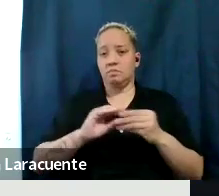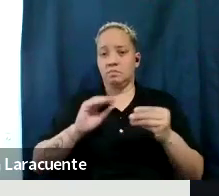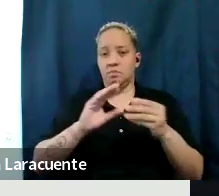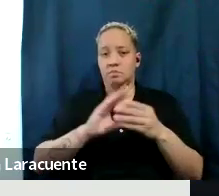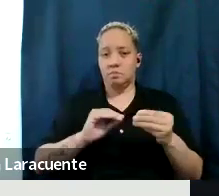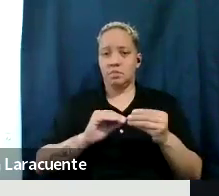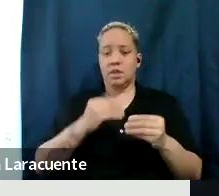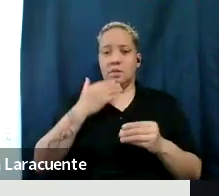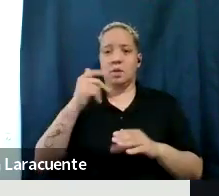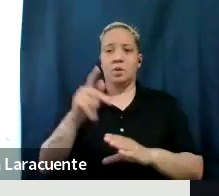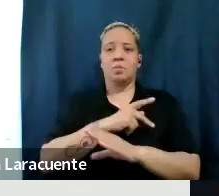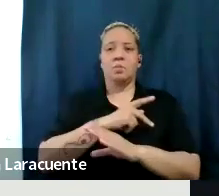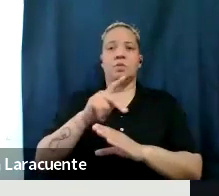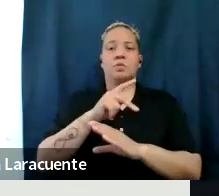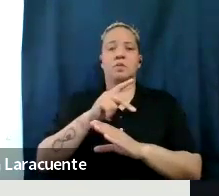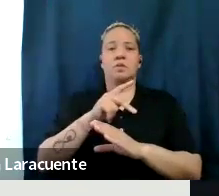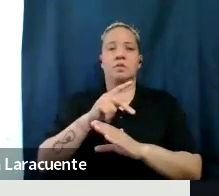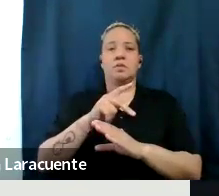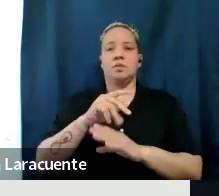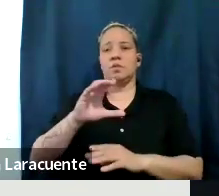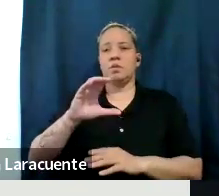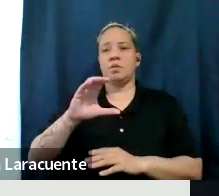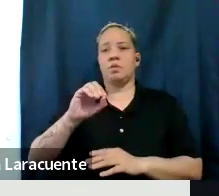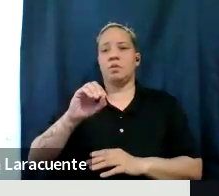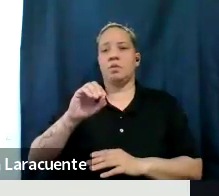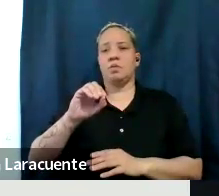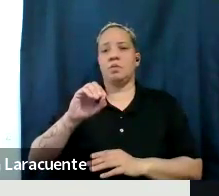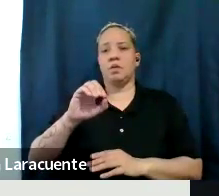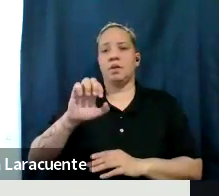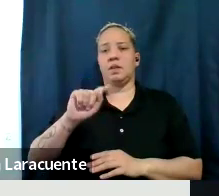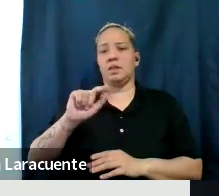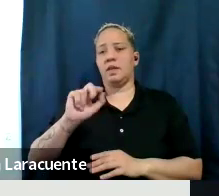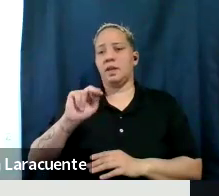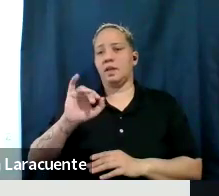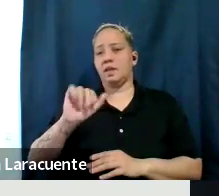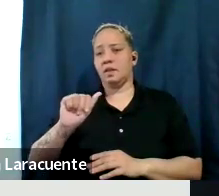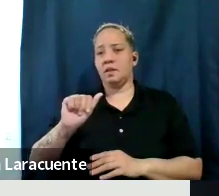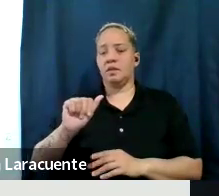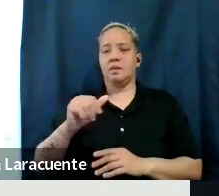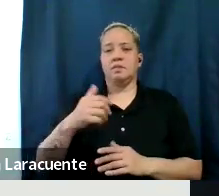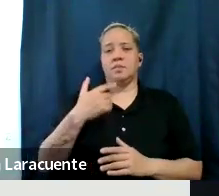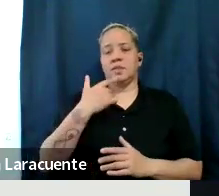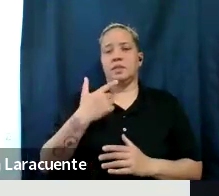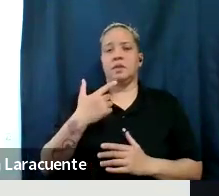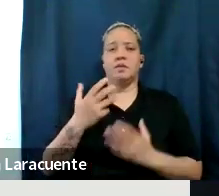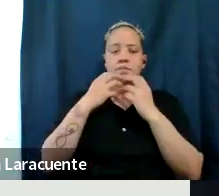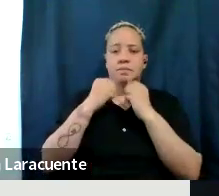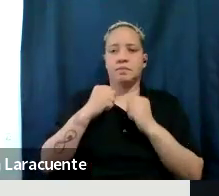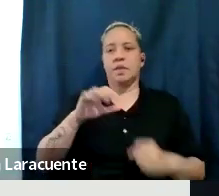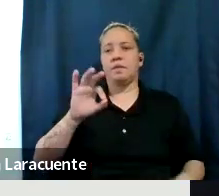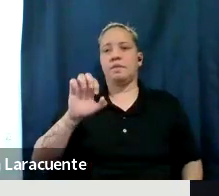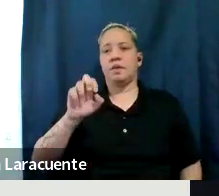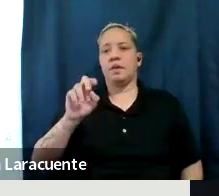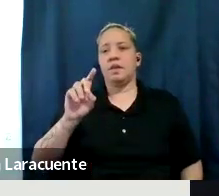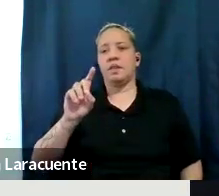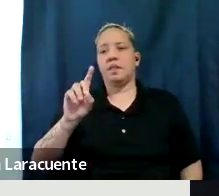mejor poesía española coetánea, menciona, como no, a su querido Federico García Lorca, por quien